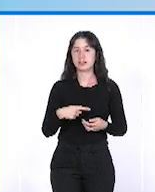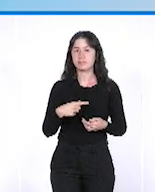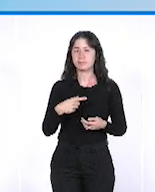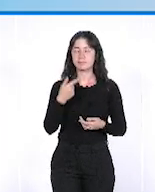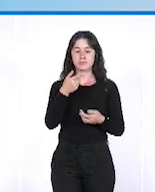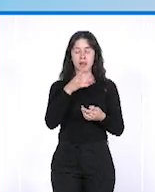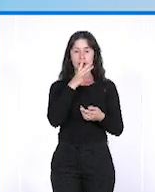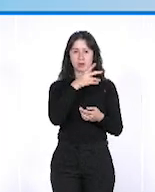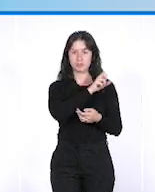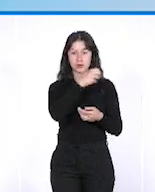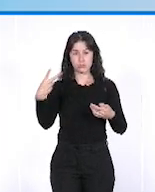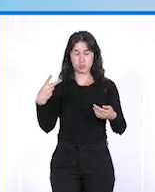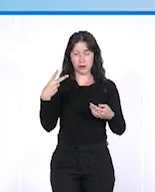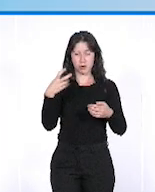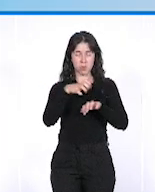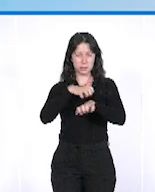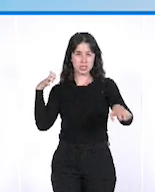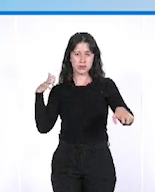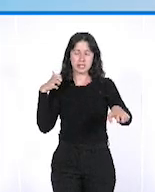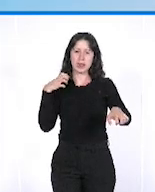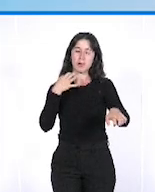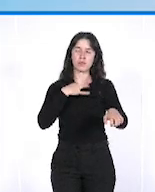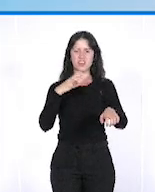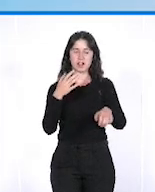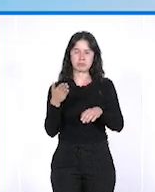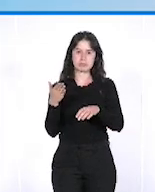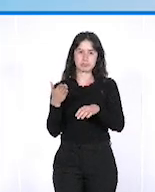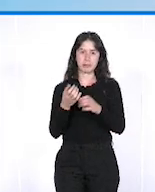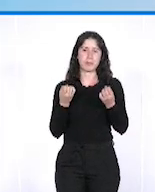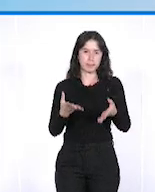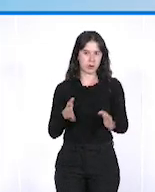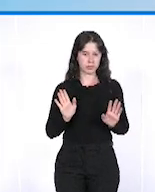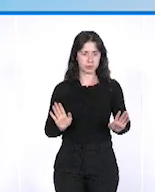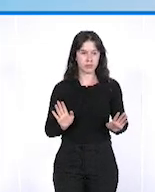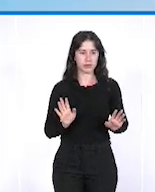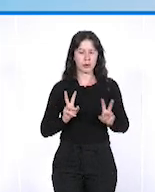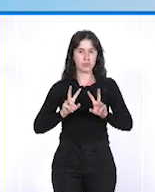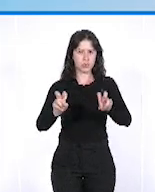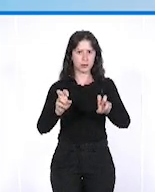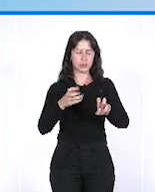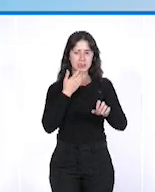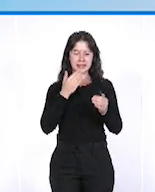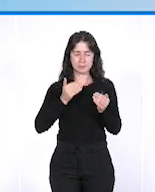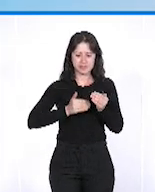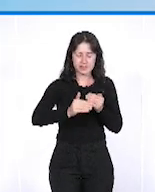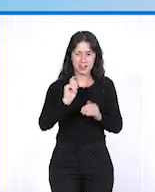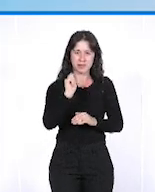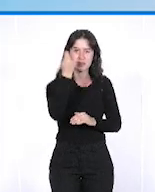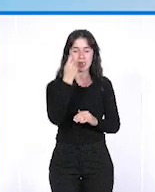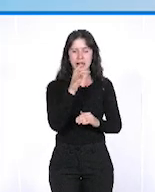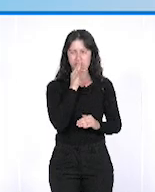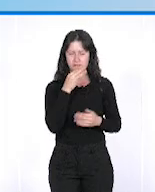resultados que se presentan aún son preliminares aunque se van a acercar mucho al resultado final Porque todavía nos quedan